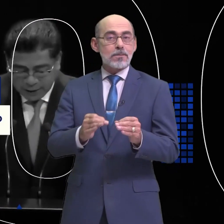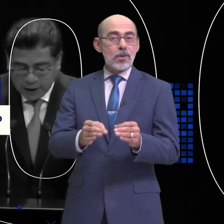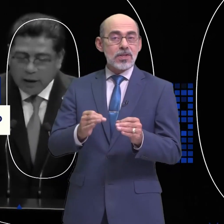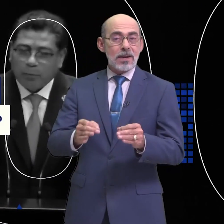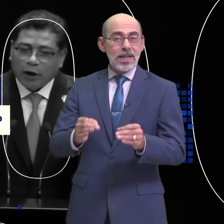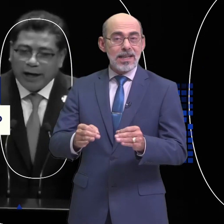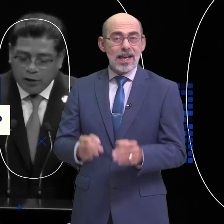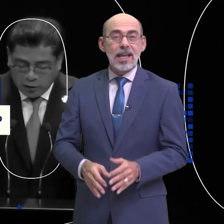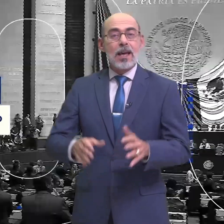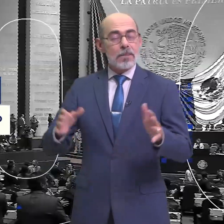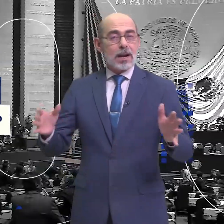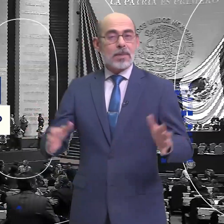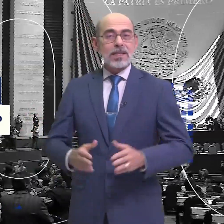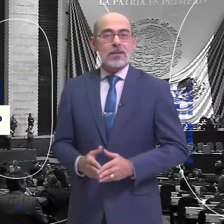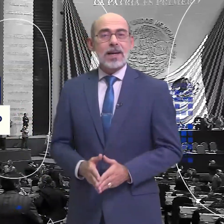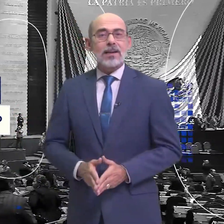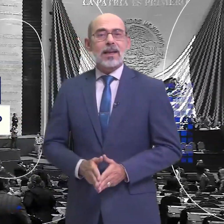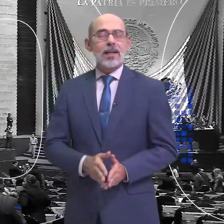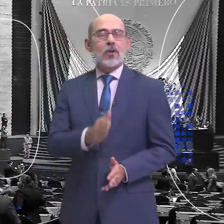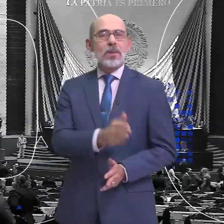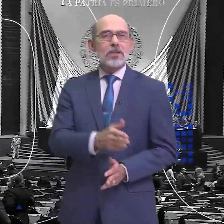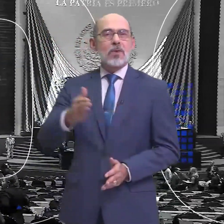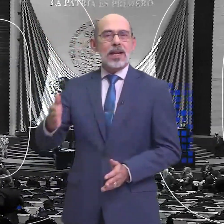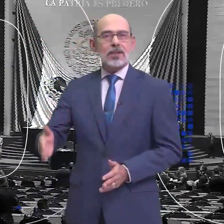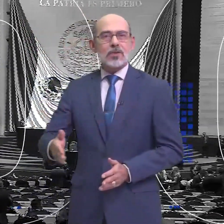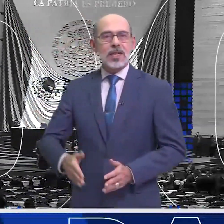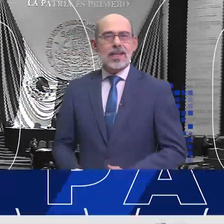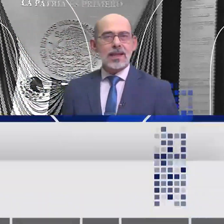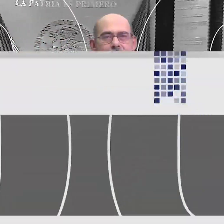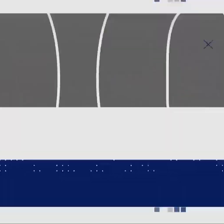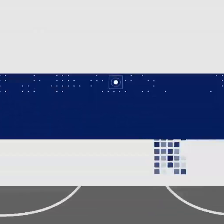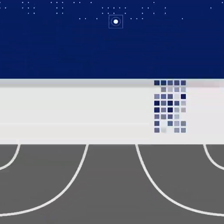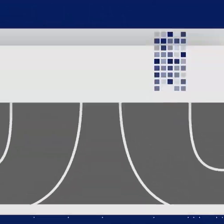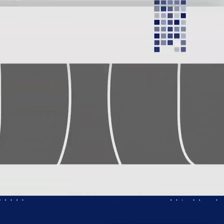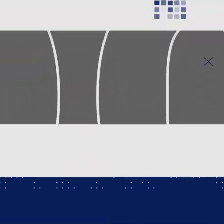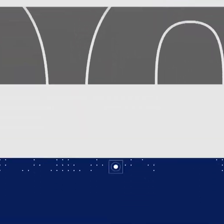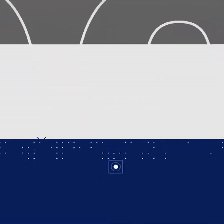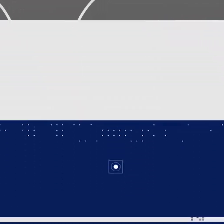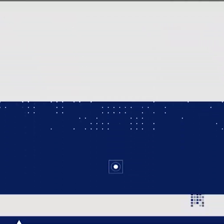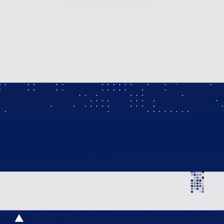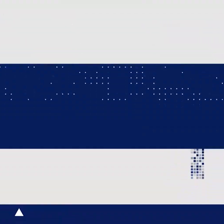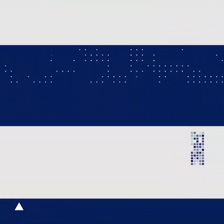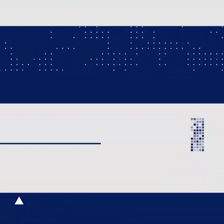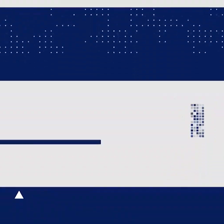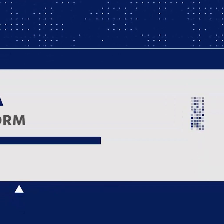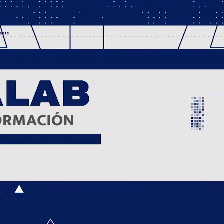la responsabilidad para preservar el tejido mismo de la sociedad.